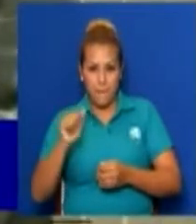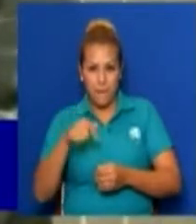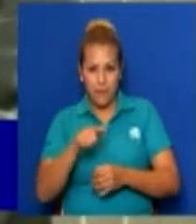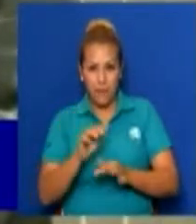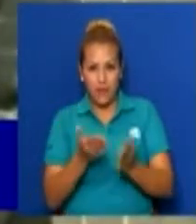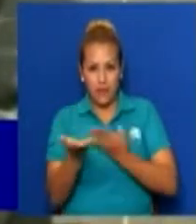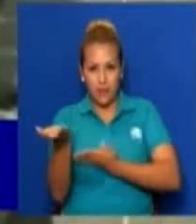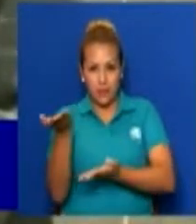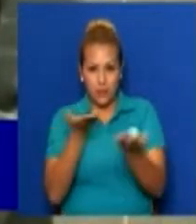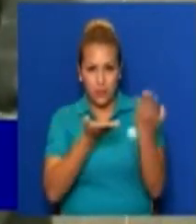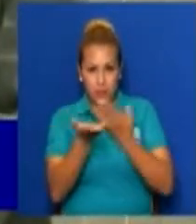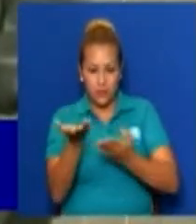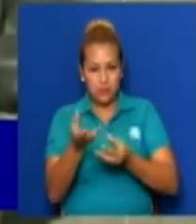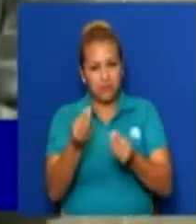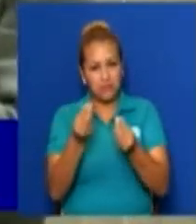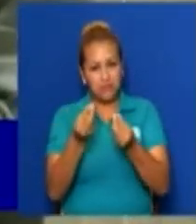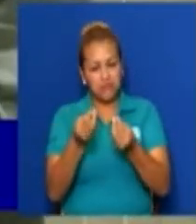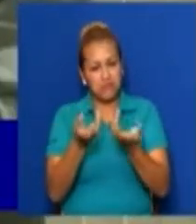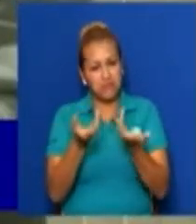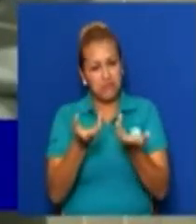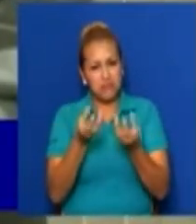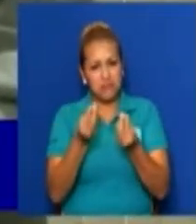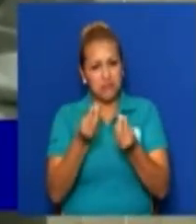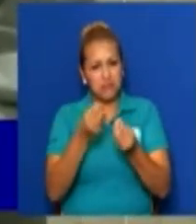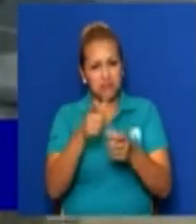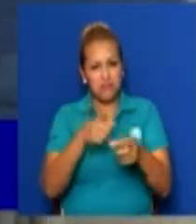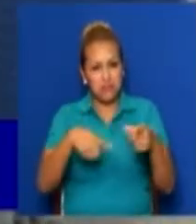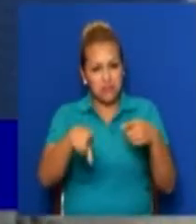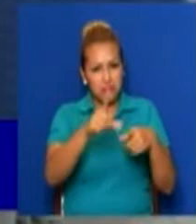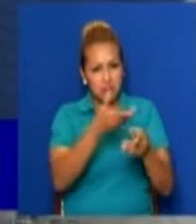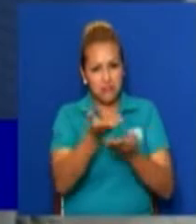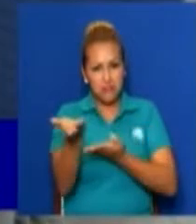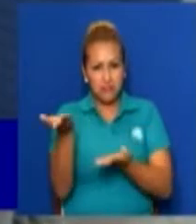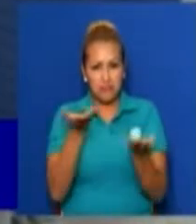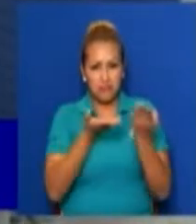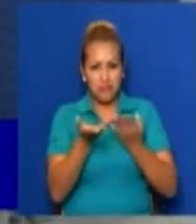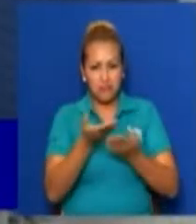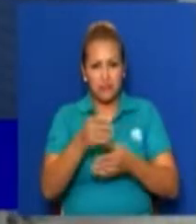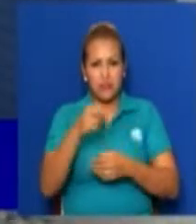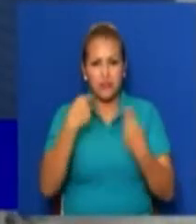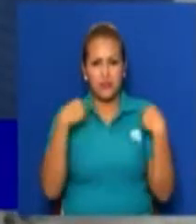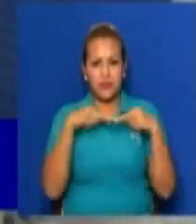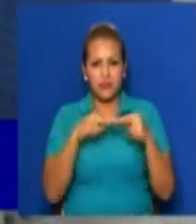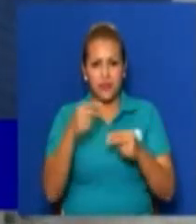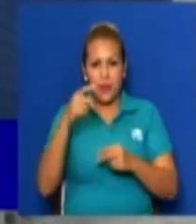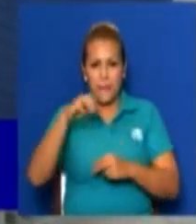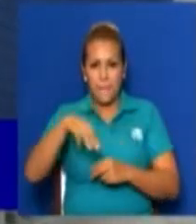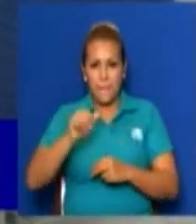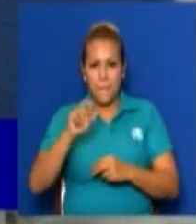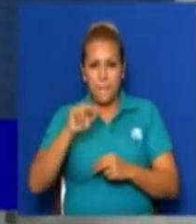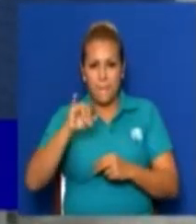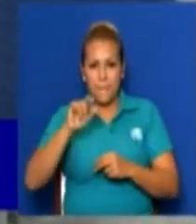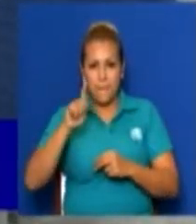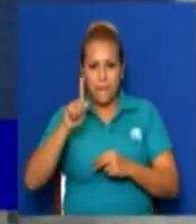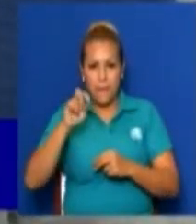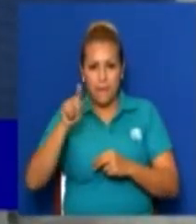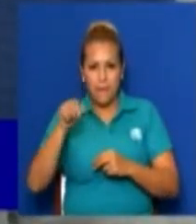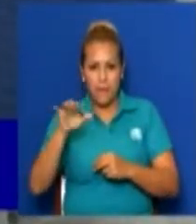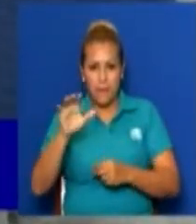compartido en muchos espacios, a la profesora Maritza Espinales,